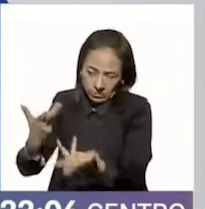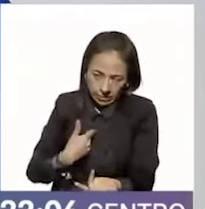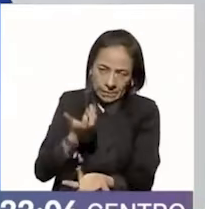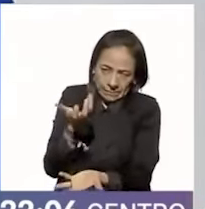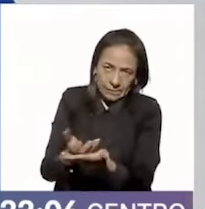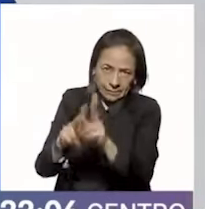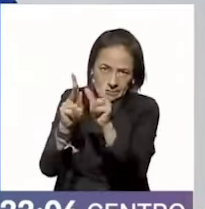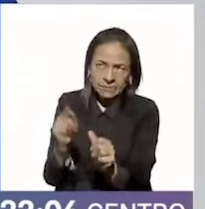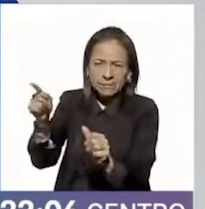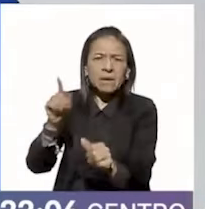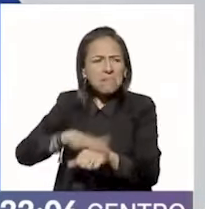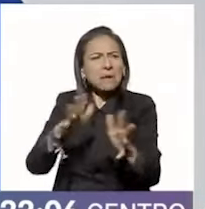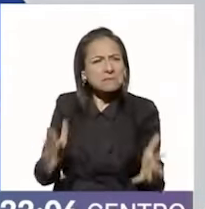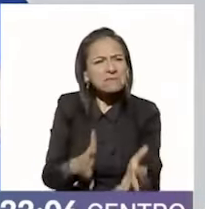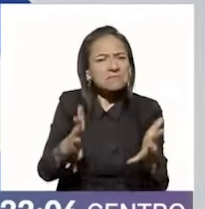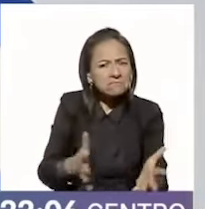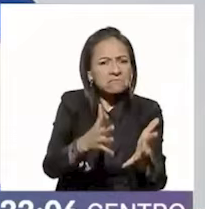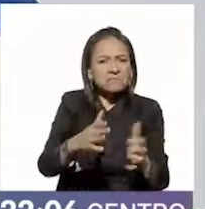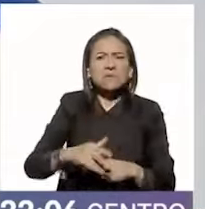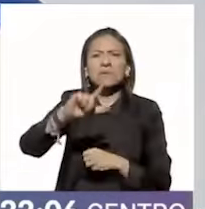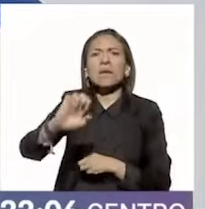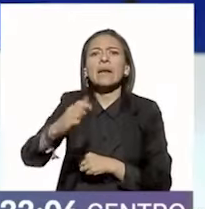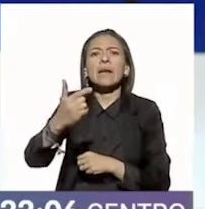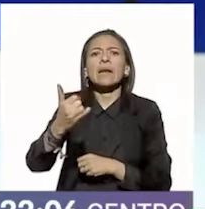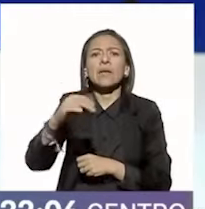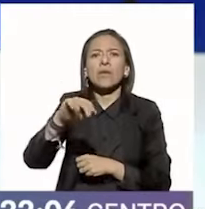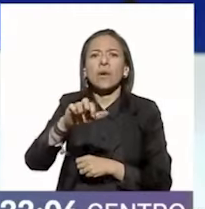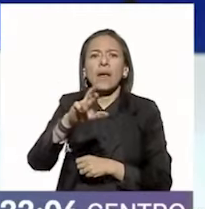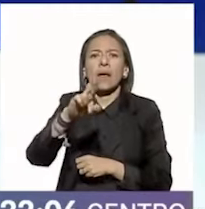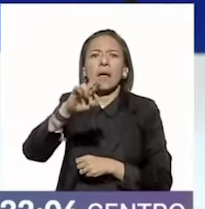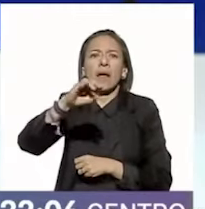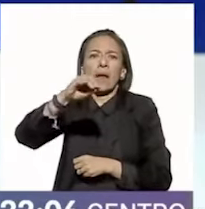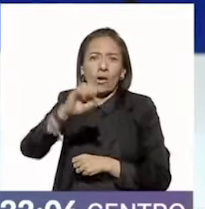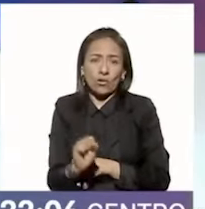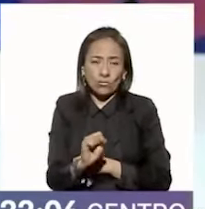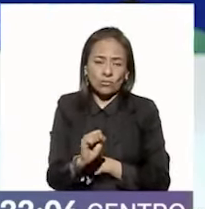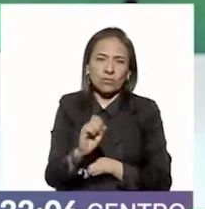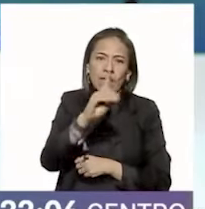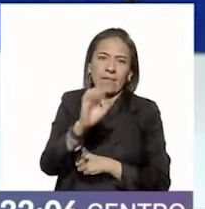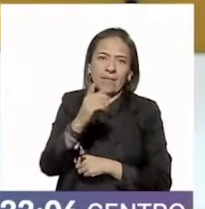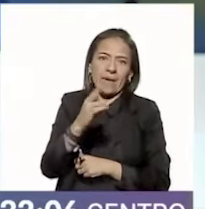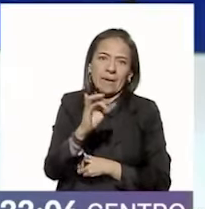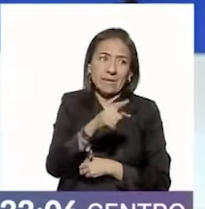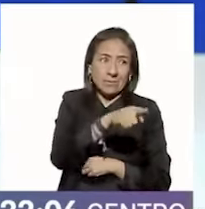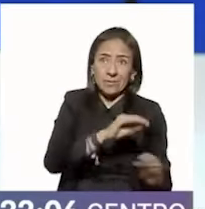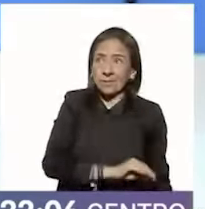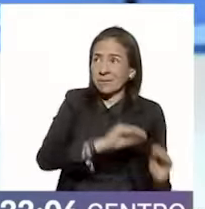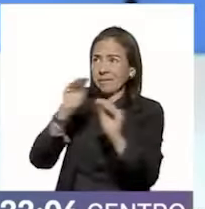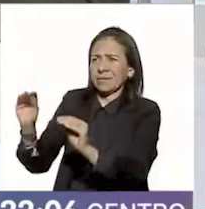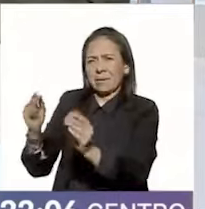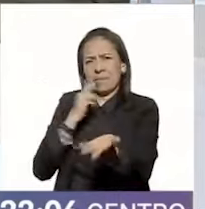otra exportación mexicano, que no es de lo mejor que ha exportado a México. No. Yo ya lo dije otra vez. O sea, por favor, dejen de mandarnos a Salinas de